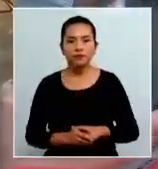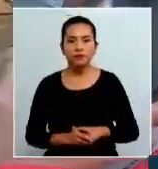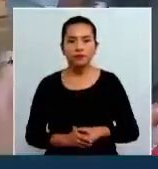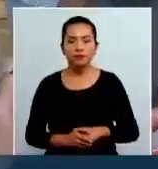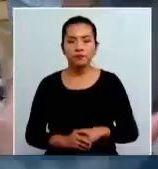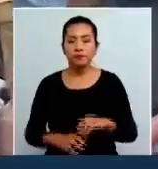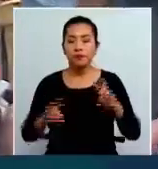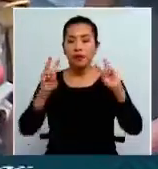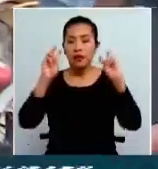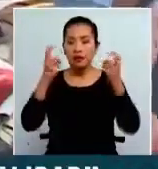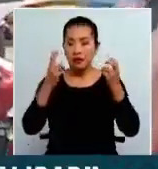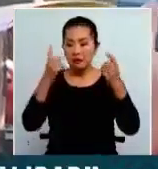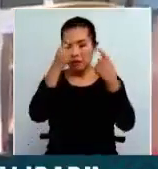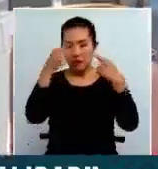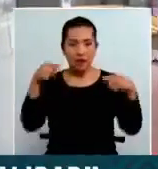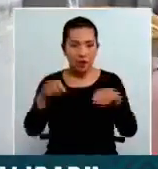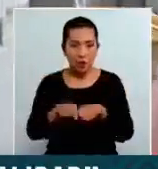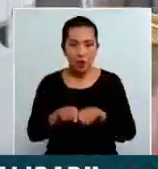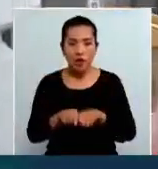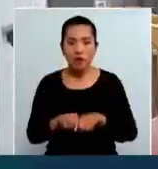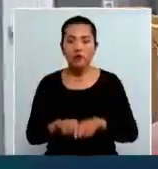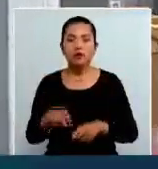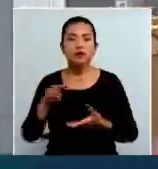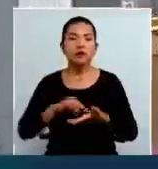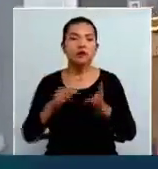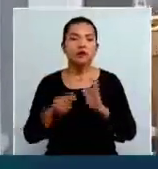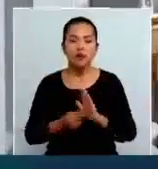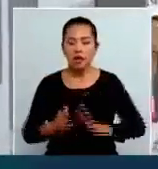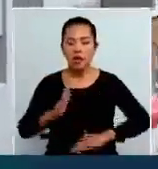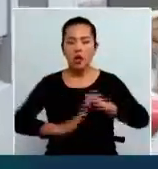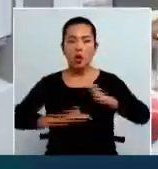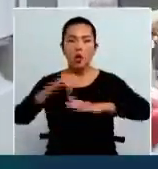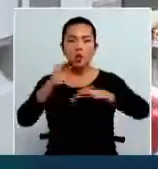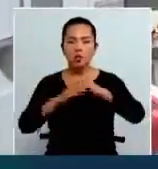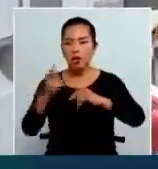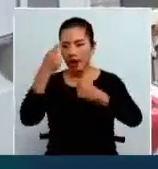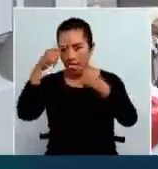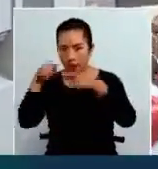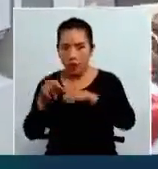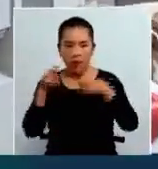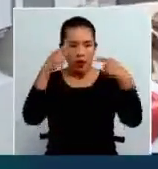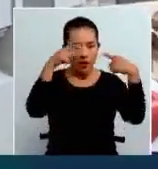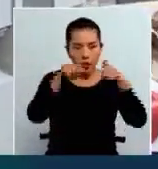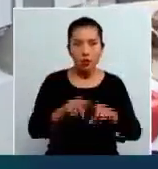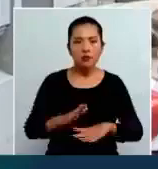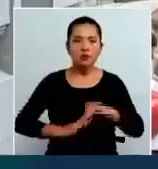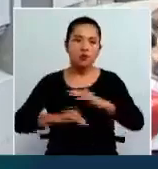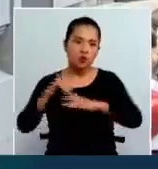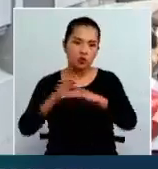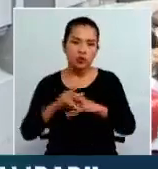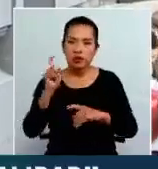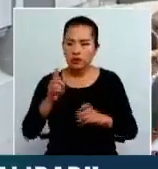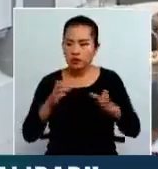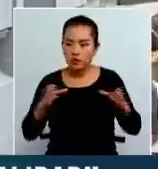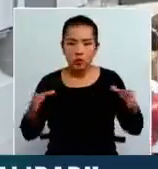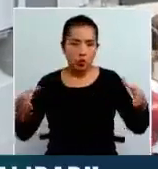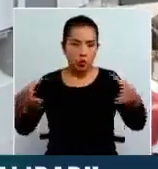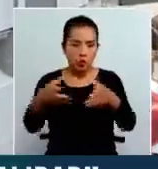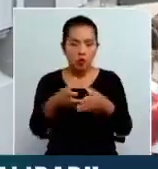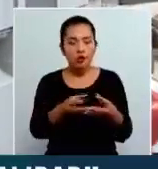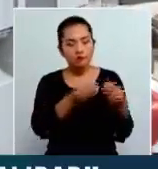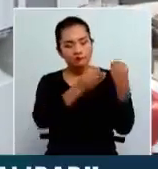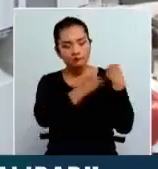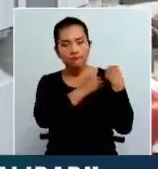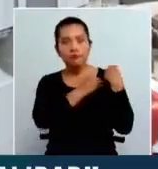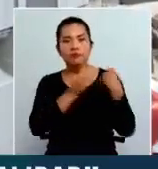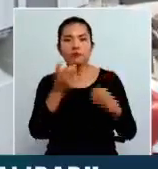El tema de los consensos es una construcción de acuerdos y es poder asumir entre todos un compromiso con la